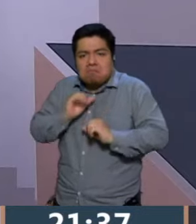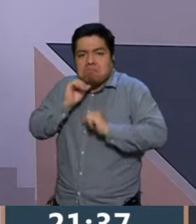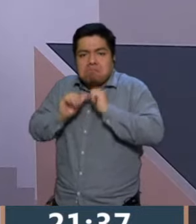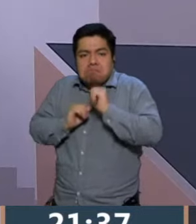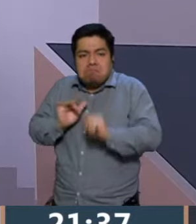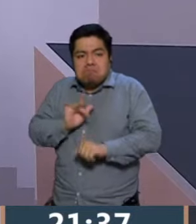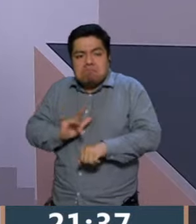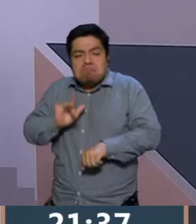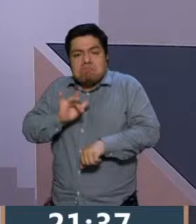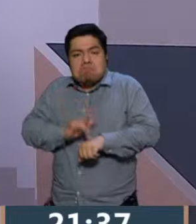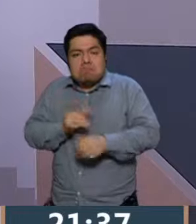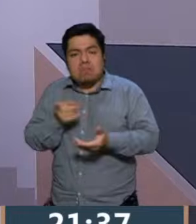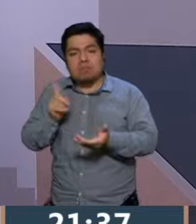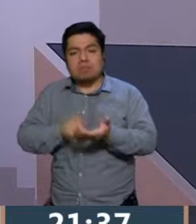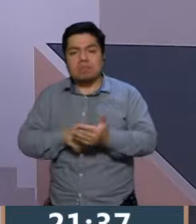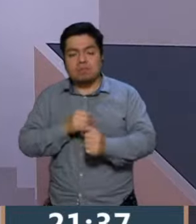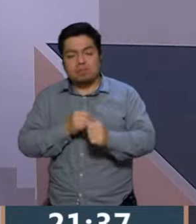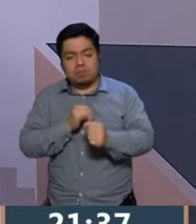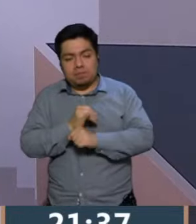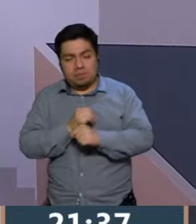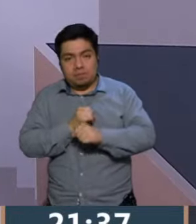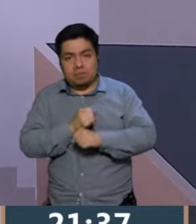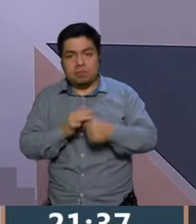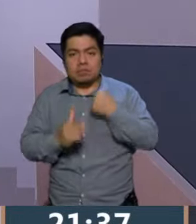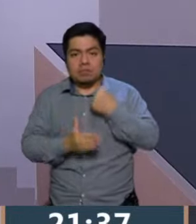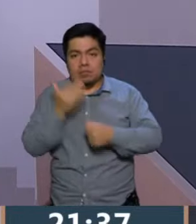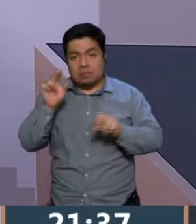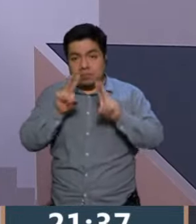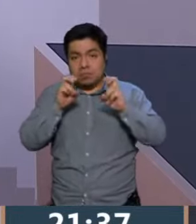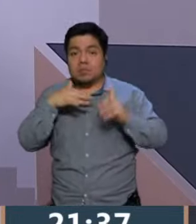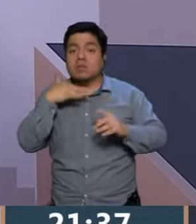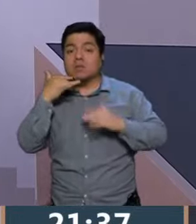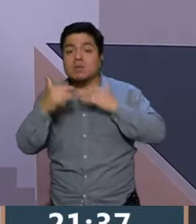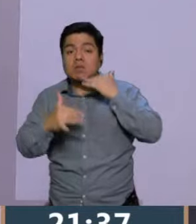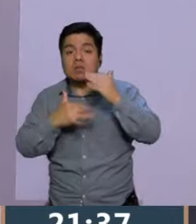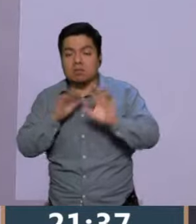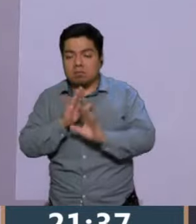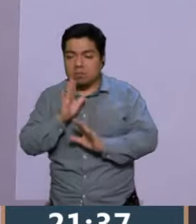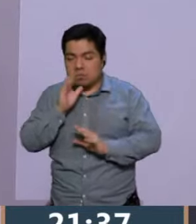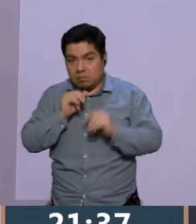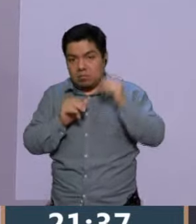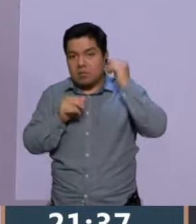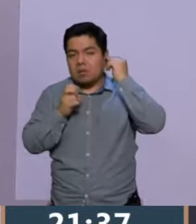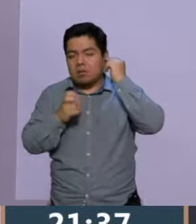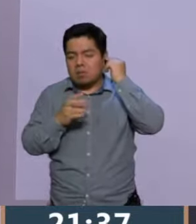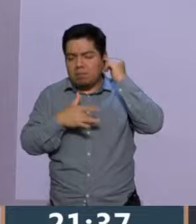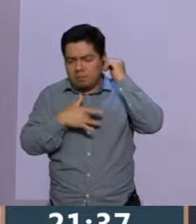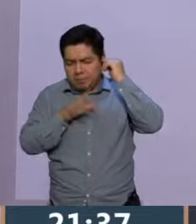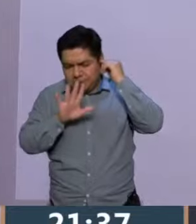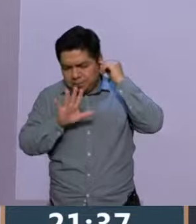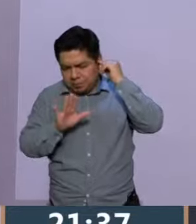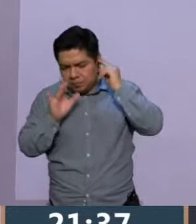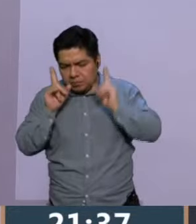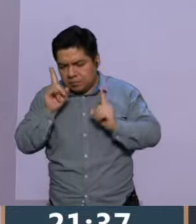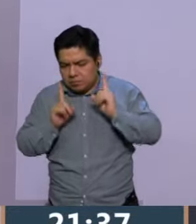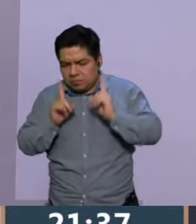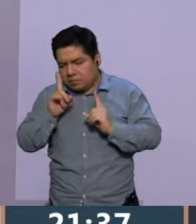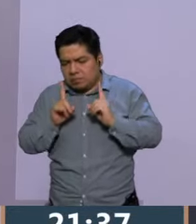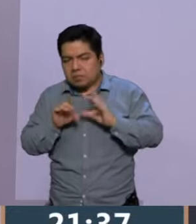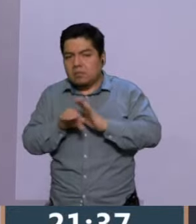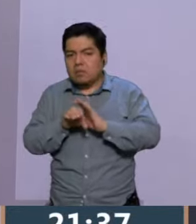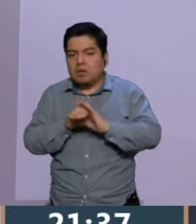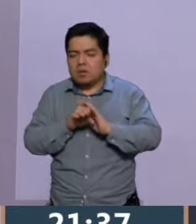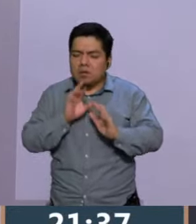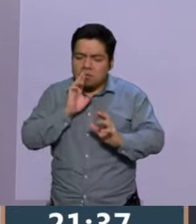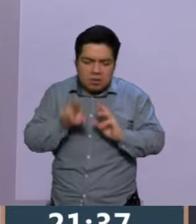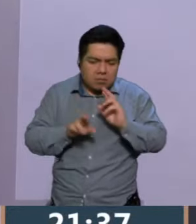ninguna situación de una investigación por el delito de corrupción. Ok, ahí me surge una duda que tiene que ver ya no con el resolutivo,